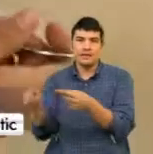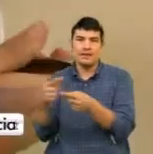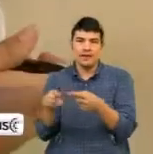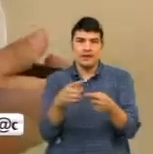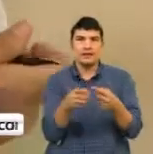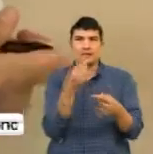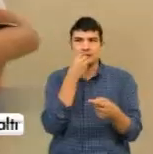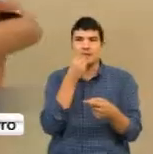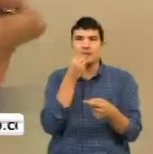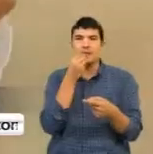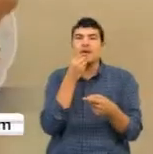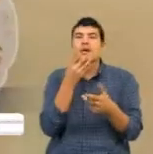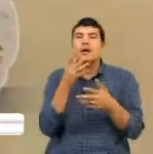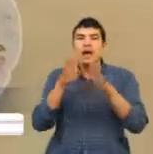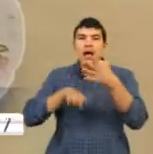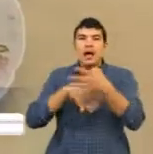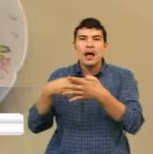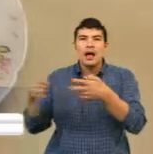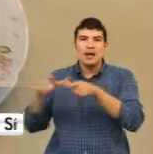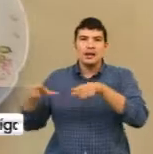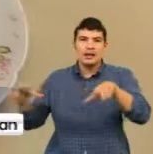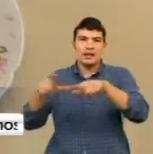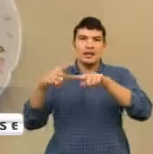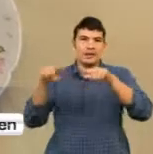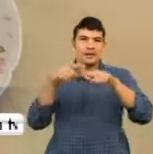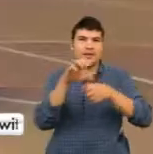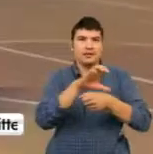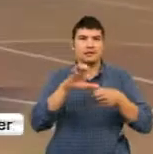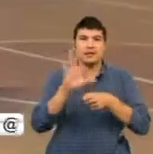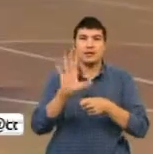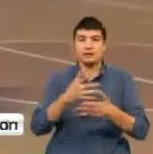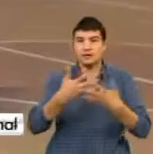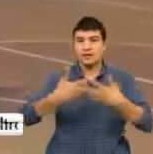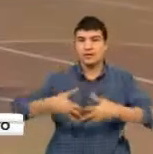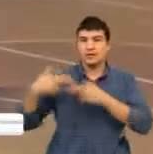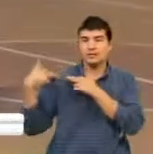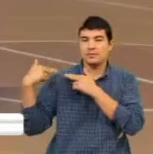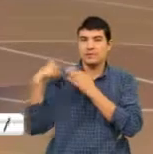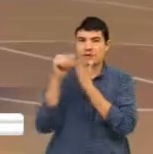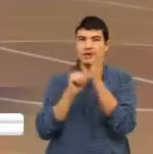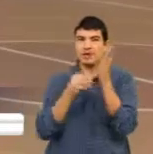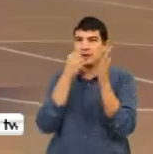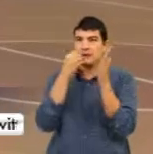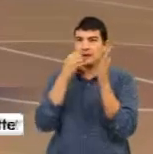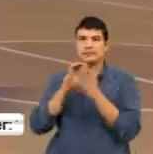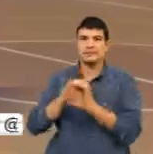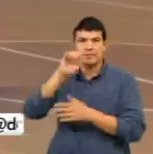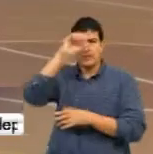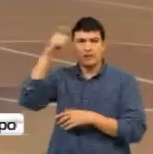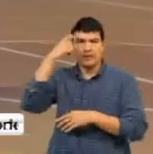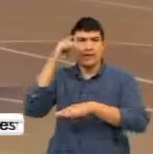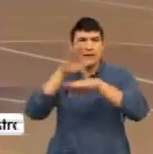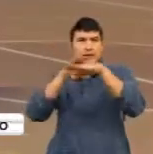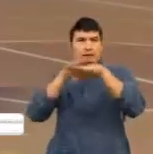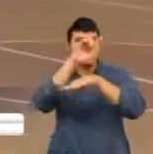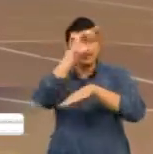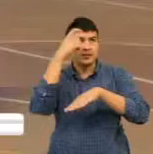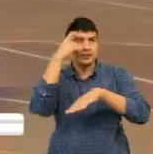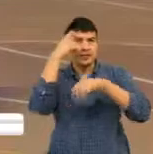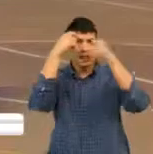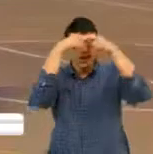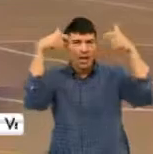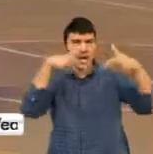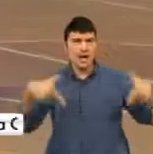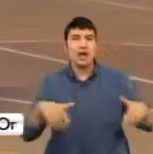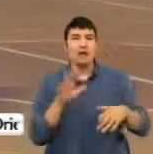cárceles y centros educativos de otras ciudades del país. El gobernador de Santander hizo un llamado al gobierno nacional para que